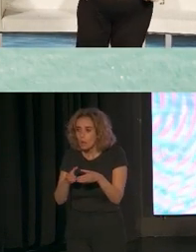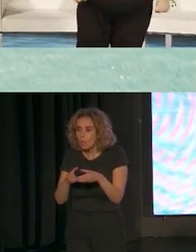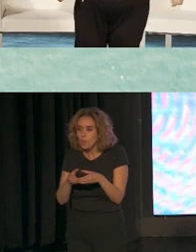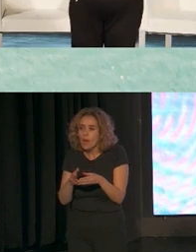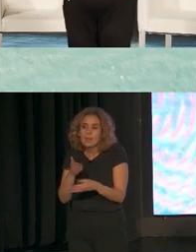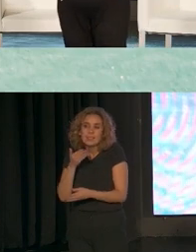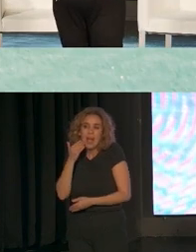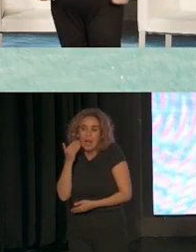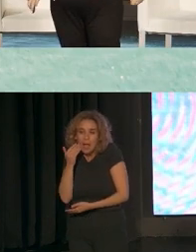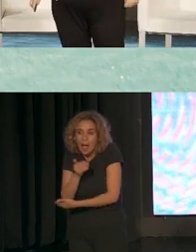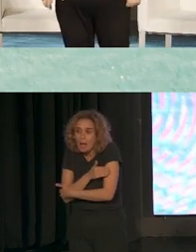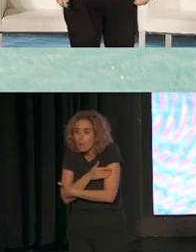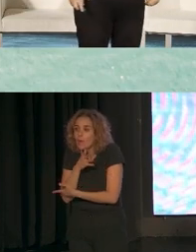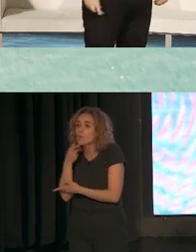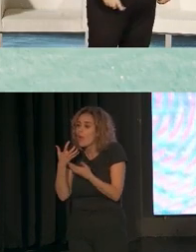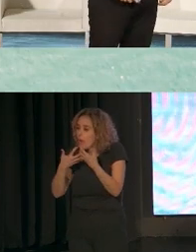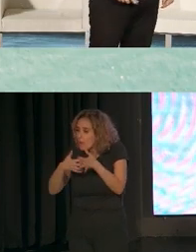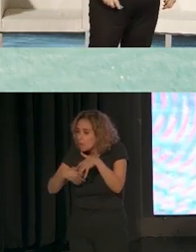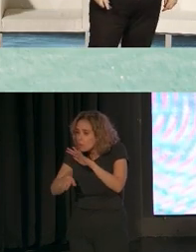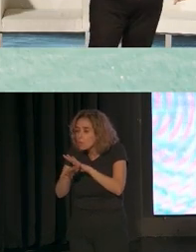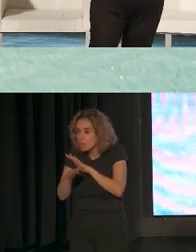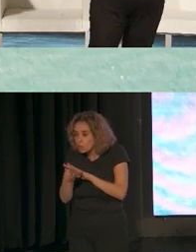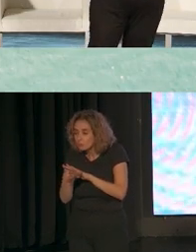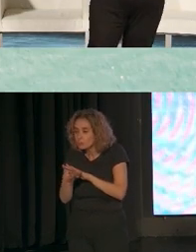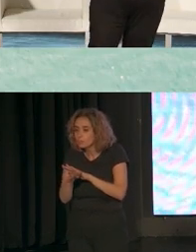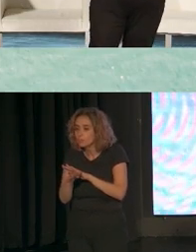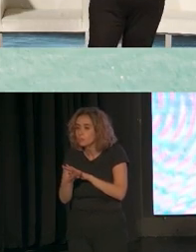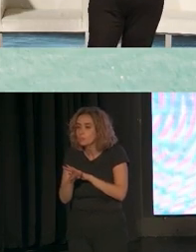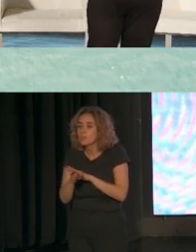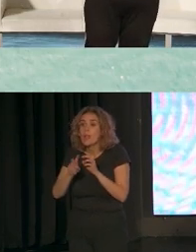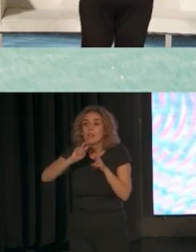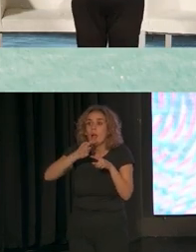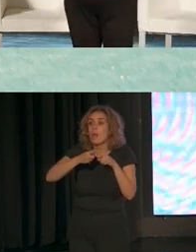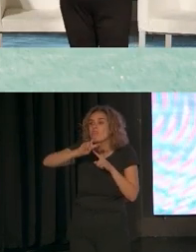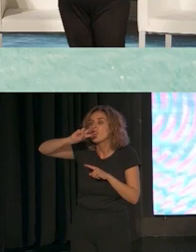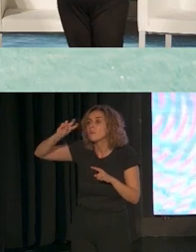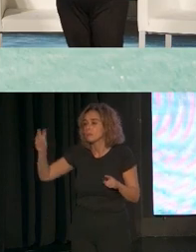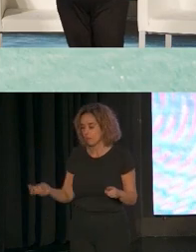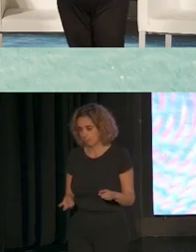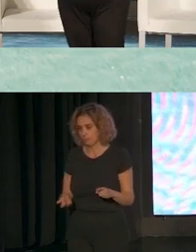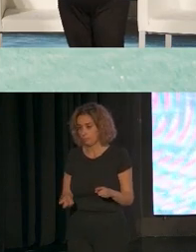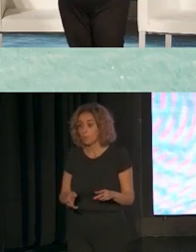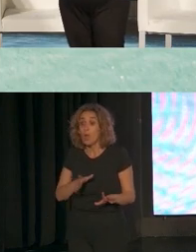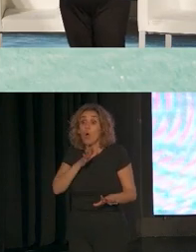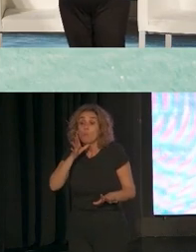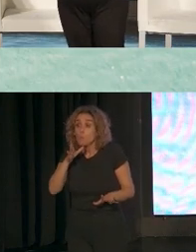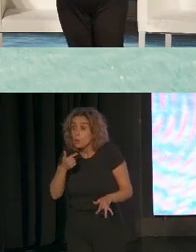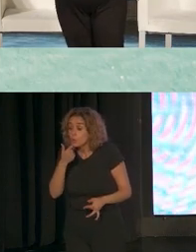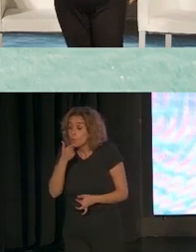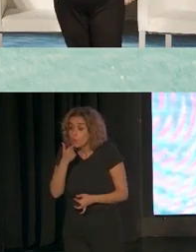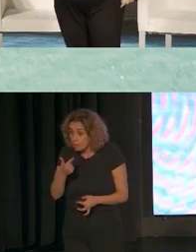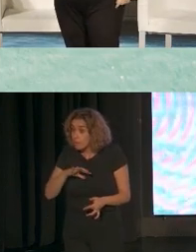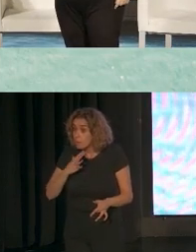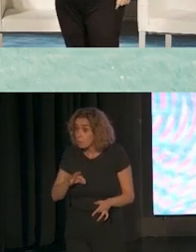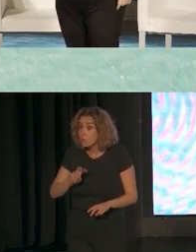acogedora y funcione bien para todas las personas la diversidad y por eso podemos decir que